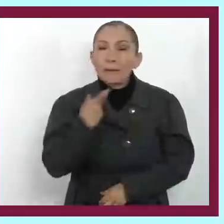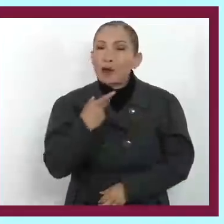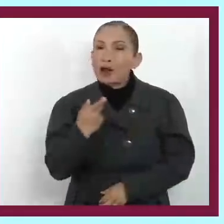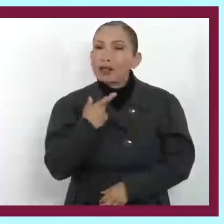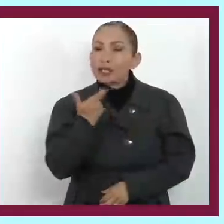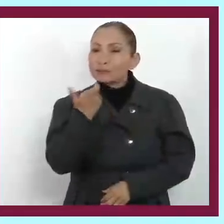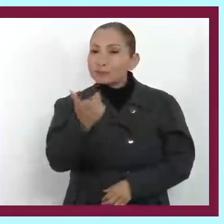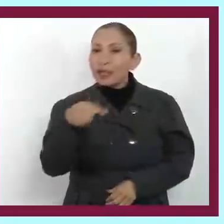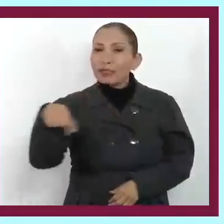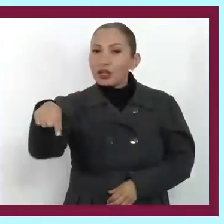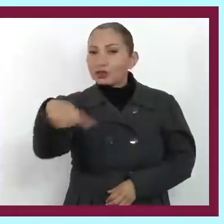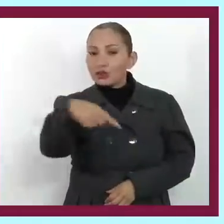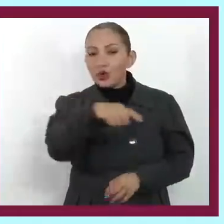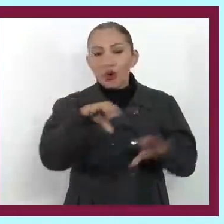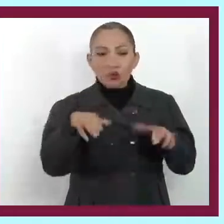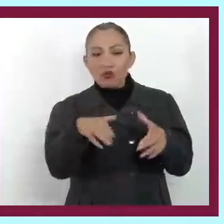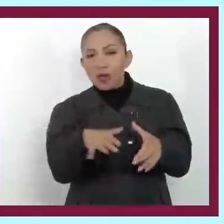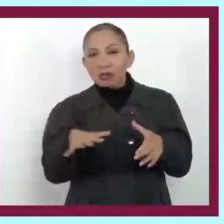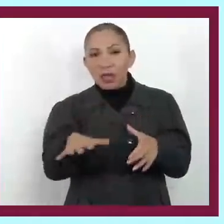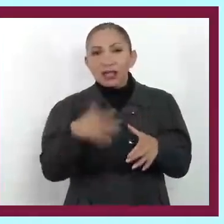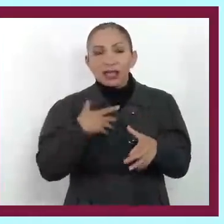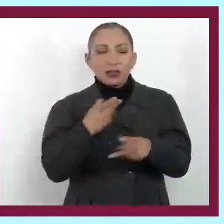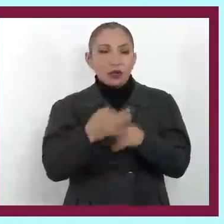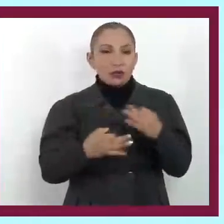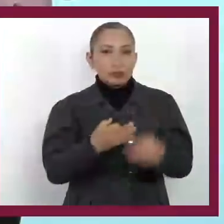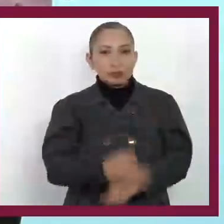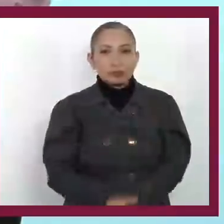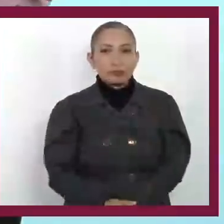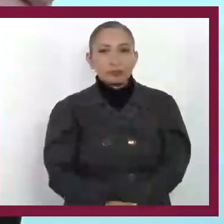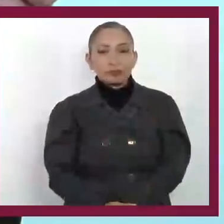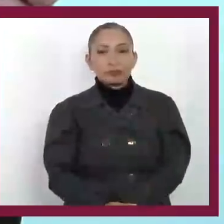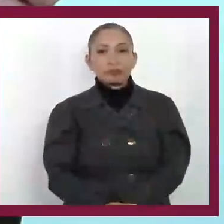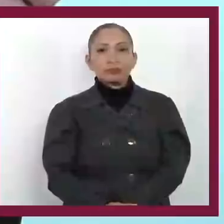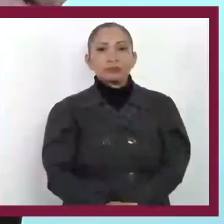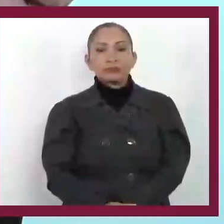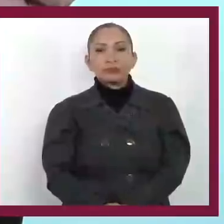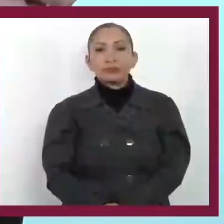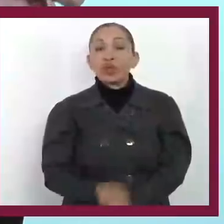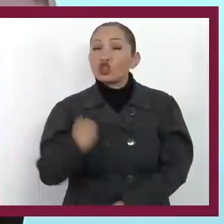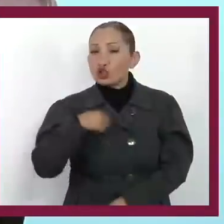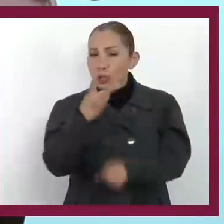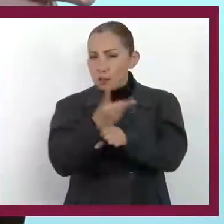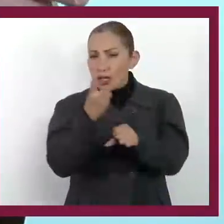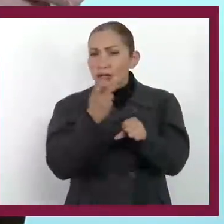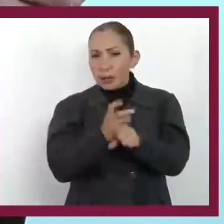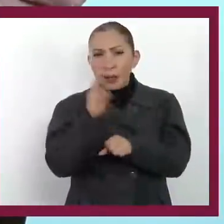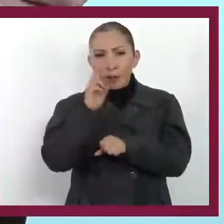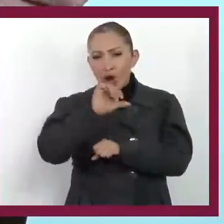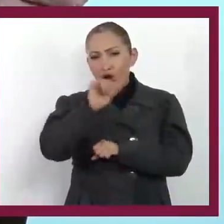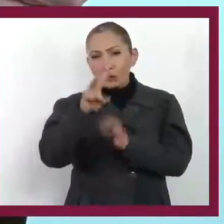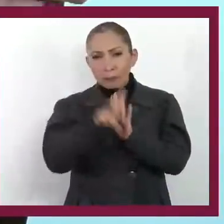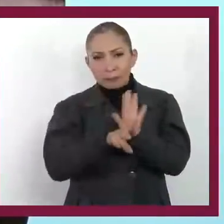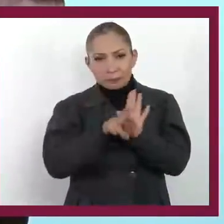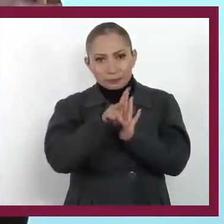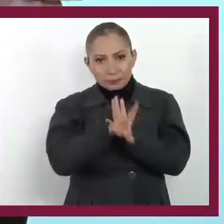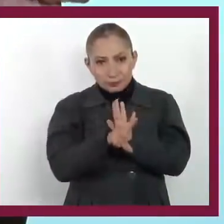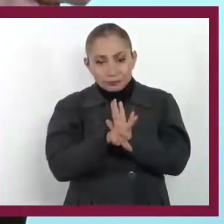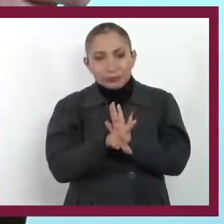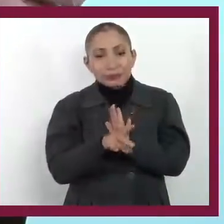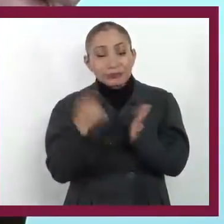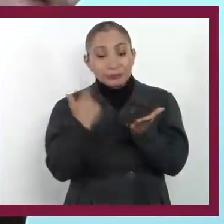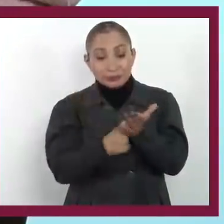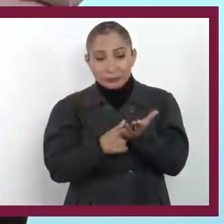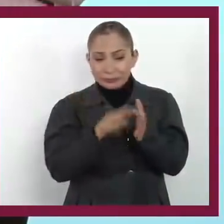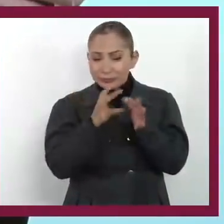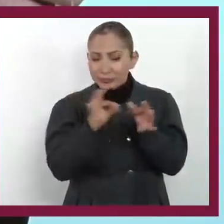política y económica de la comunidad y de la sociedad. Las y los invitamos a ver el siguiente video, cuyo